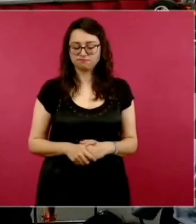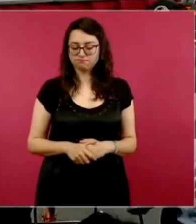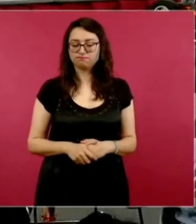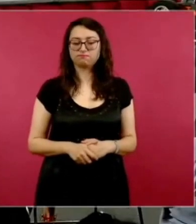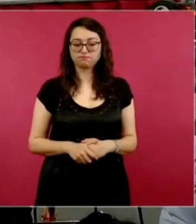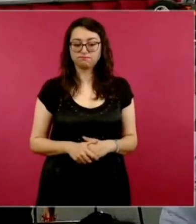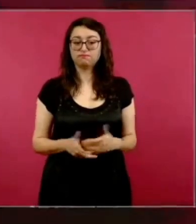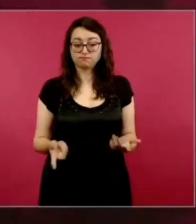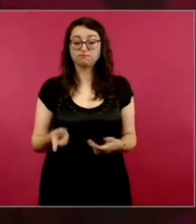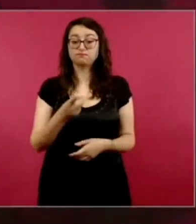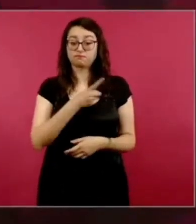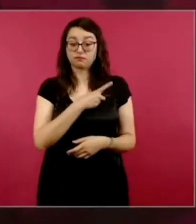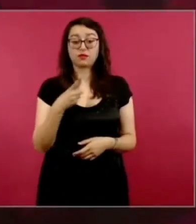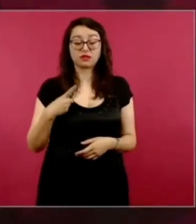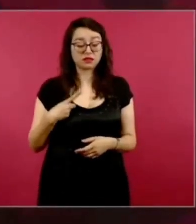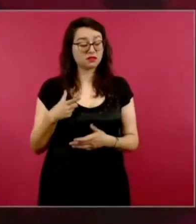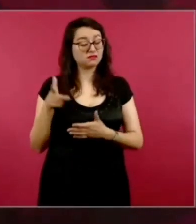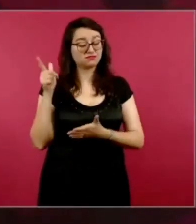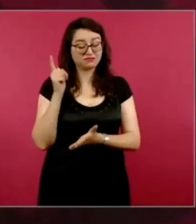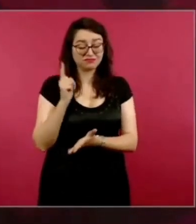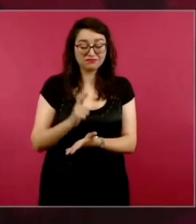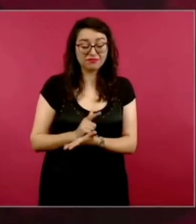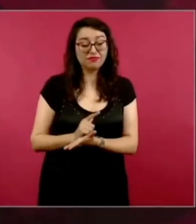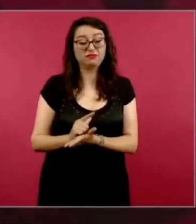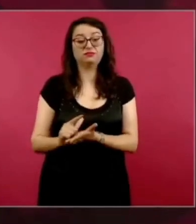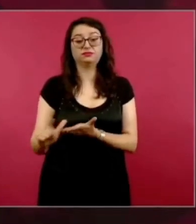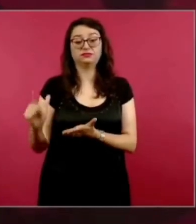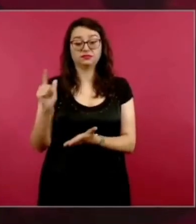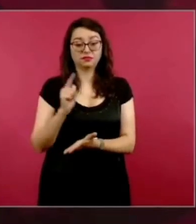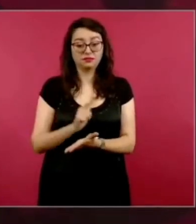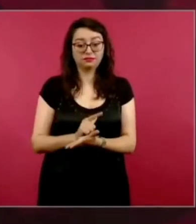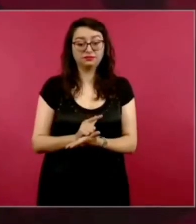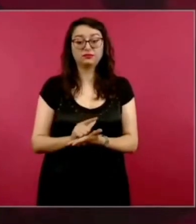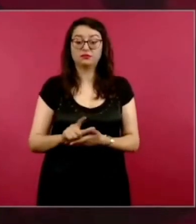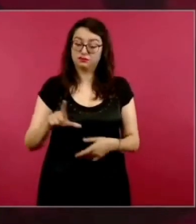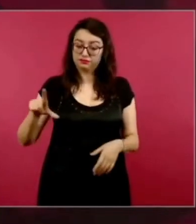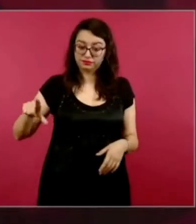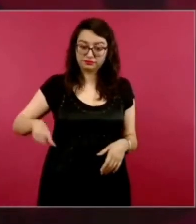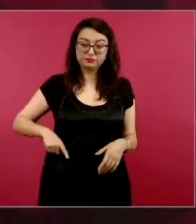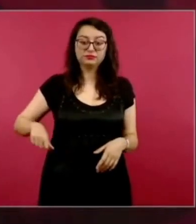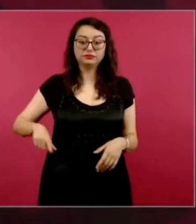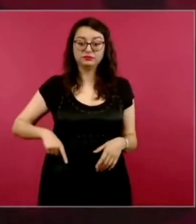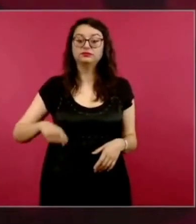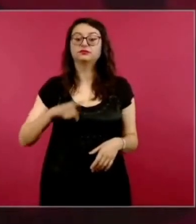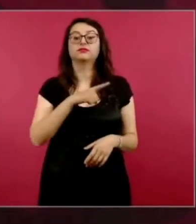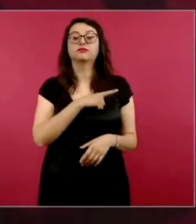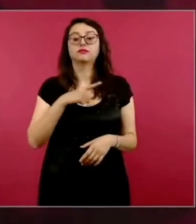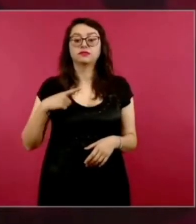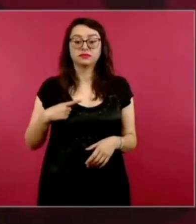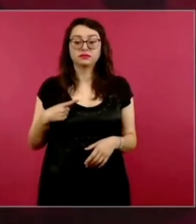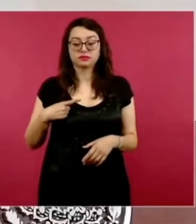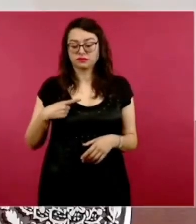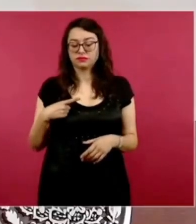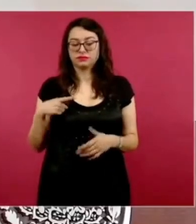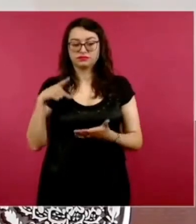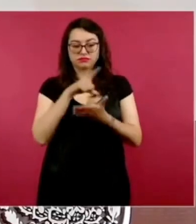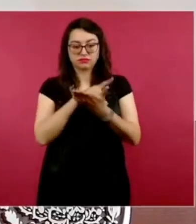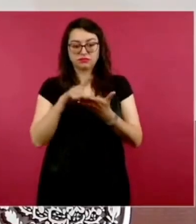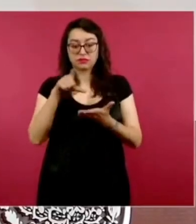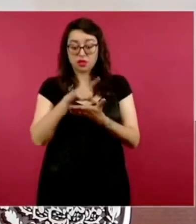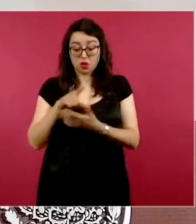limpiando de corrupción al gobierno. Los tres poderes,